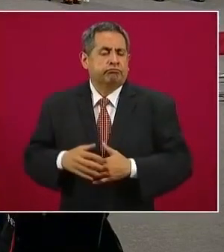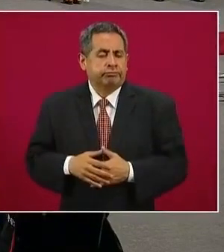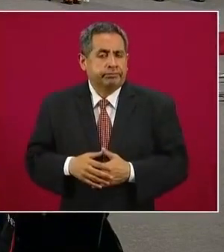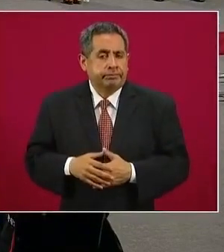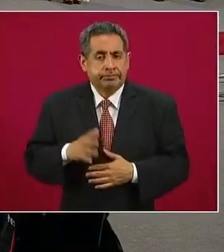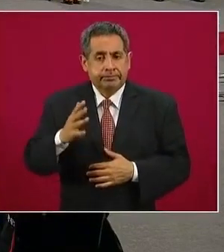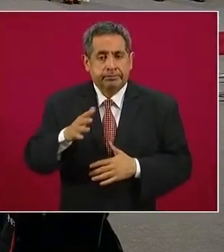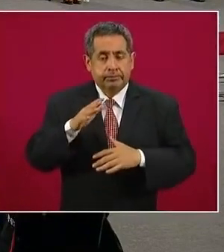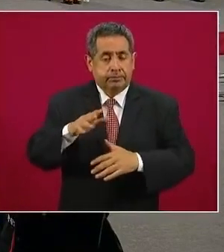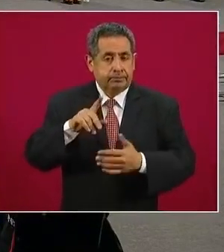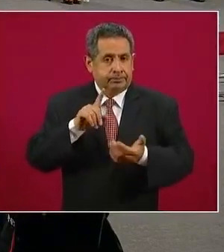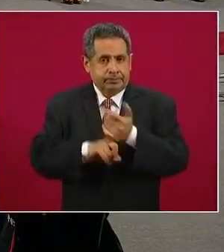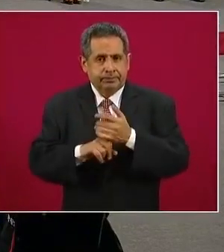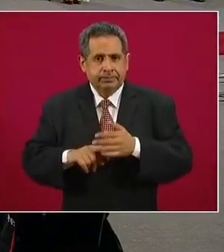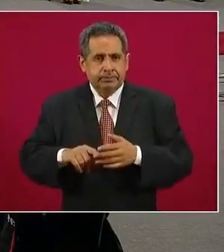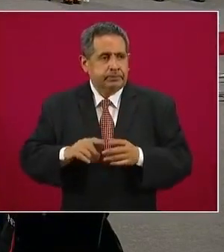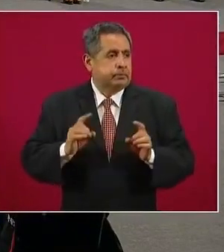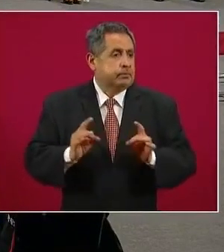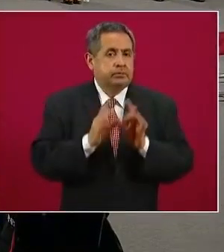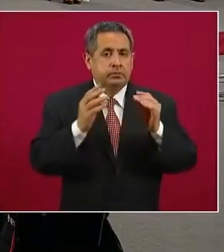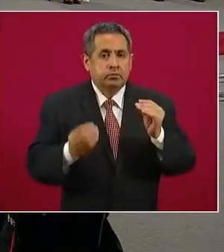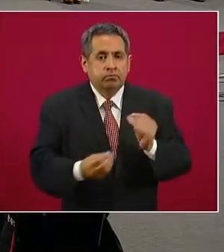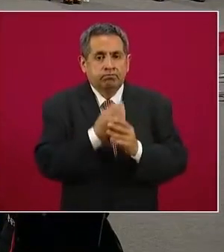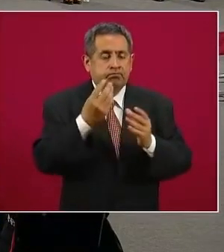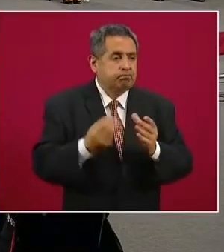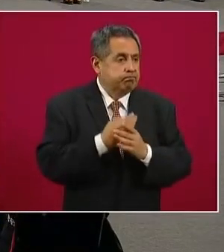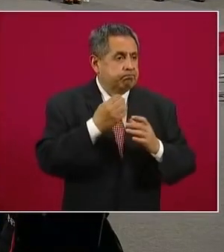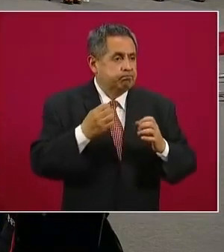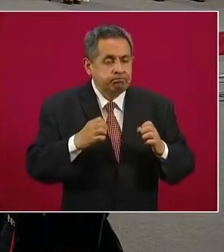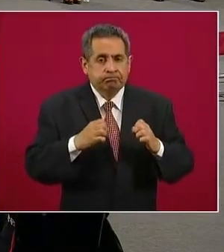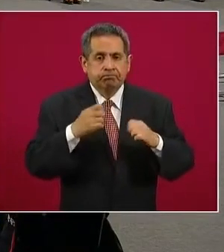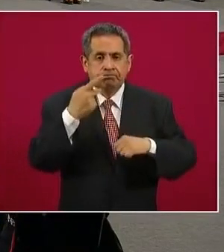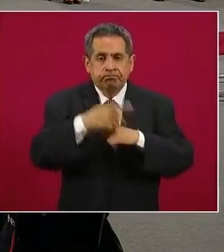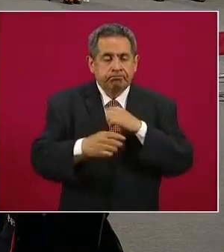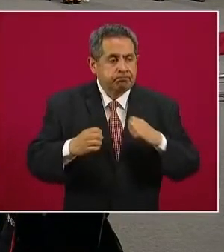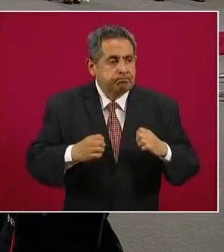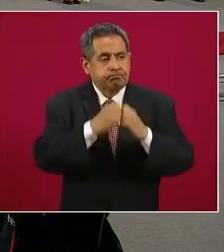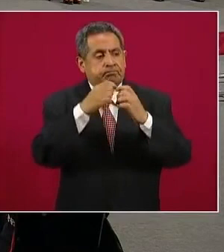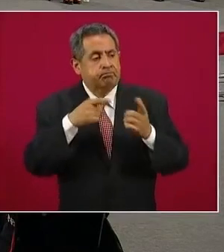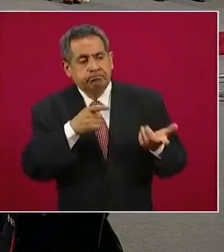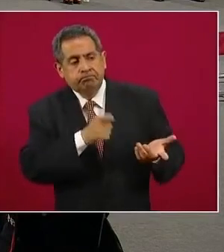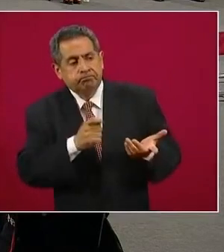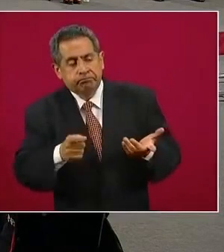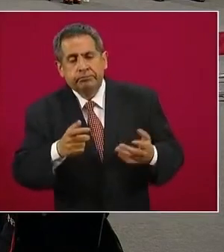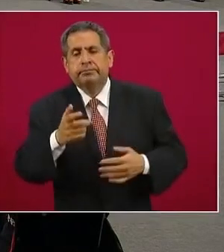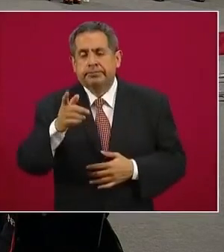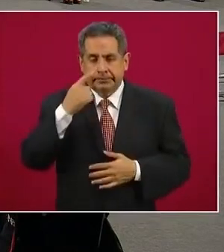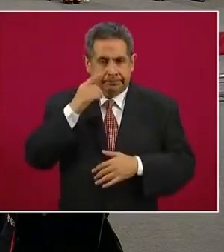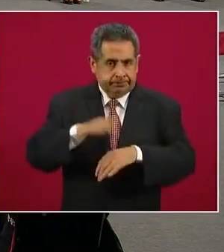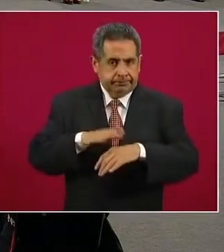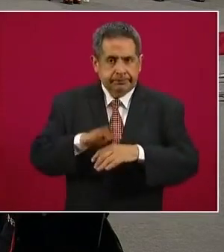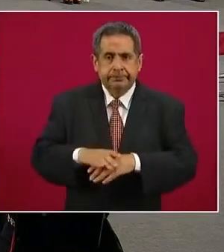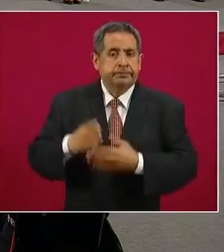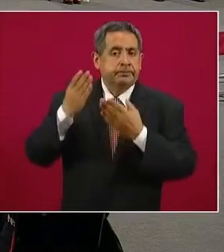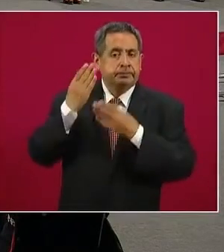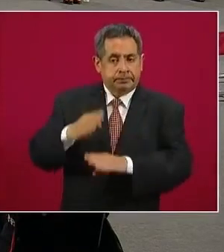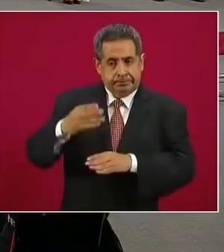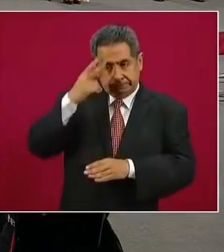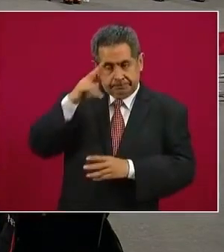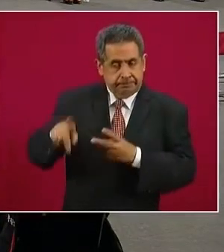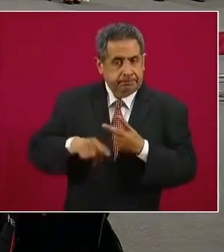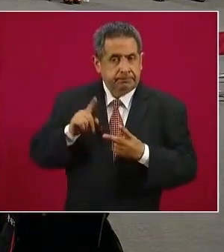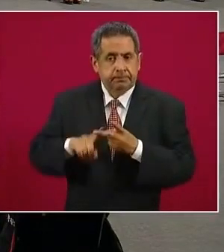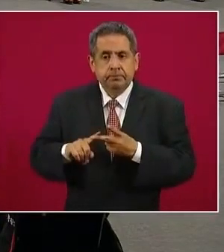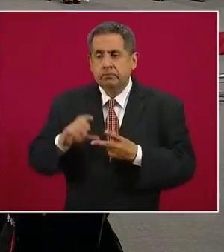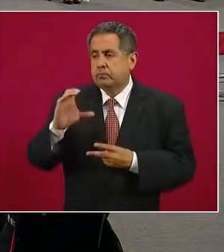se trata de los propietarios reales santiago nieto castillo anuncio presenta la denuncia correspondiente ante la fiscalía general de la